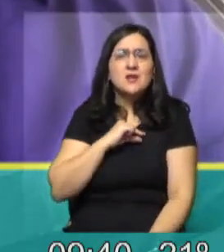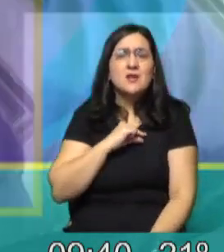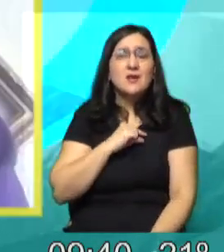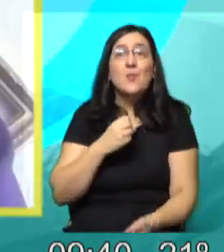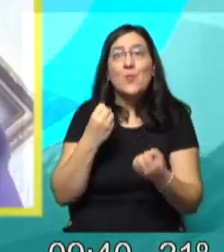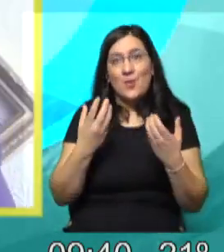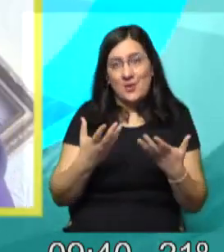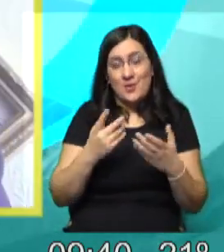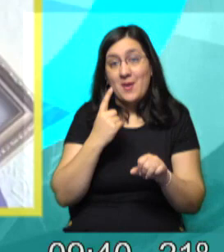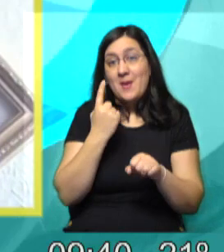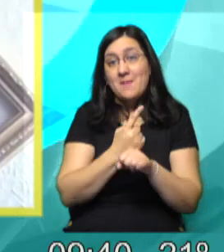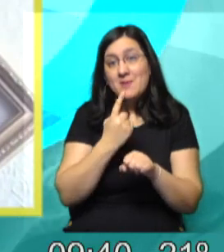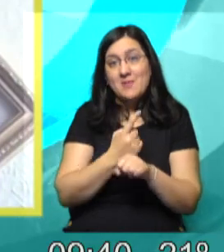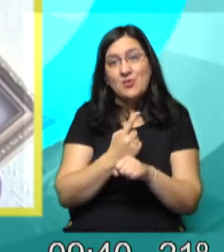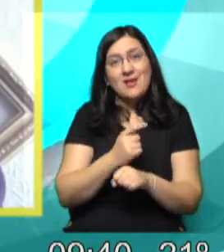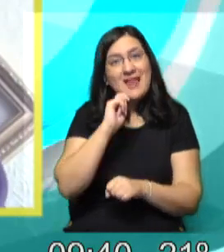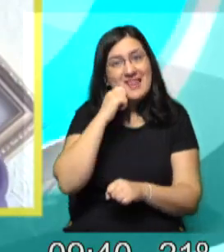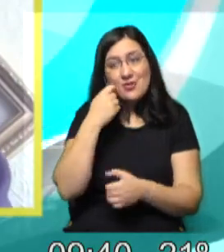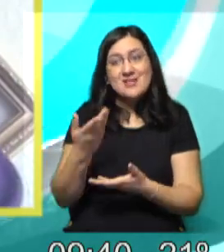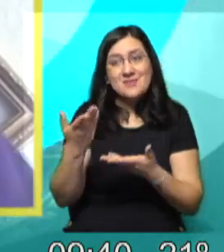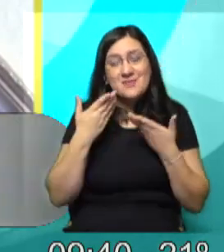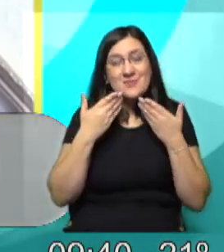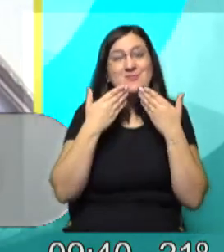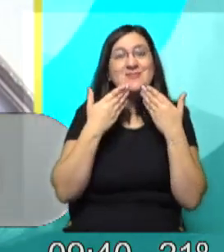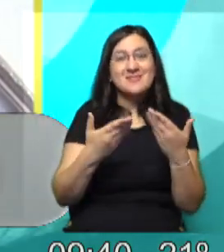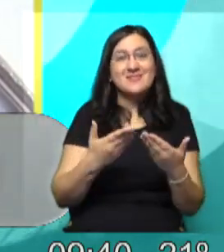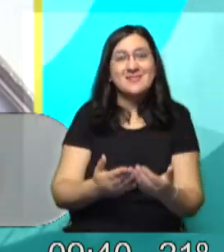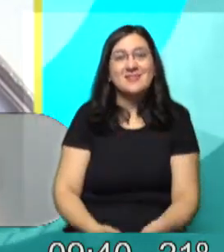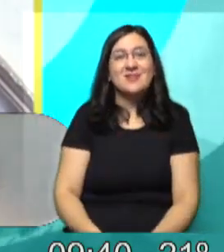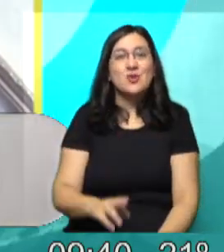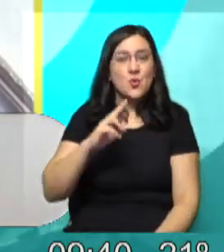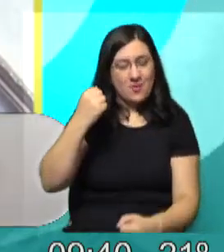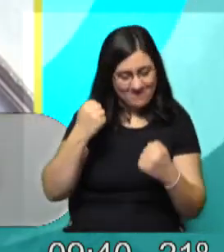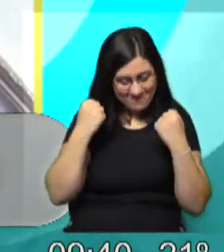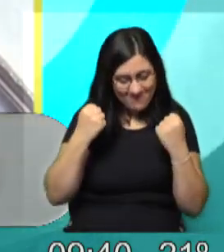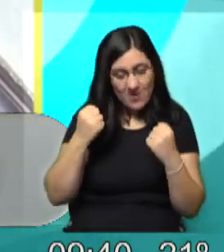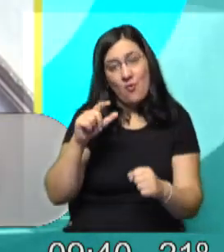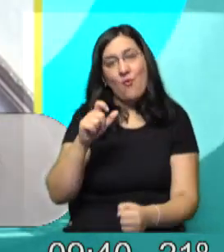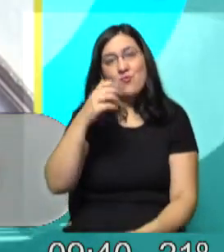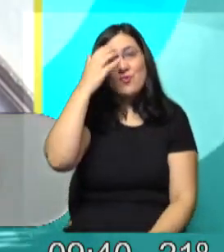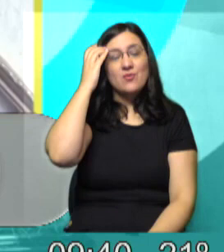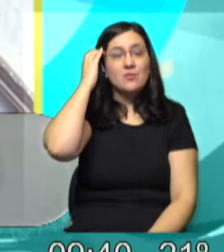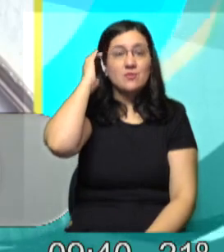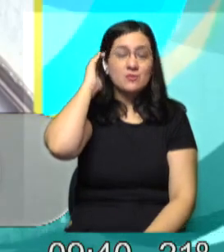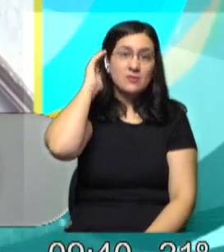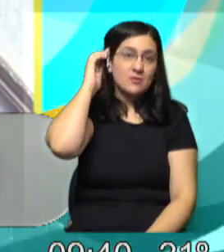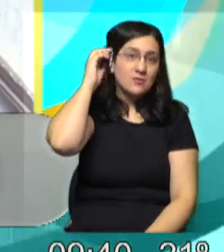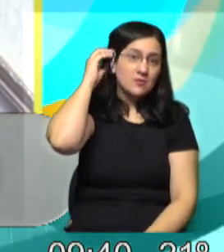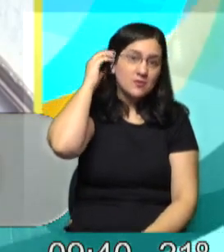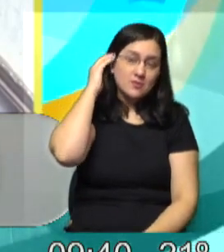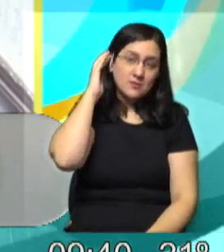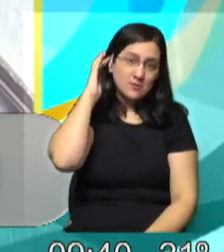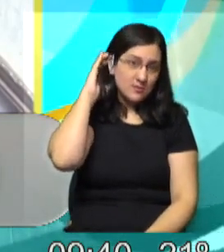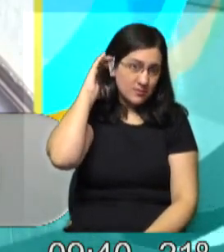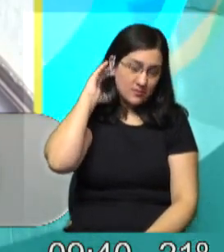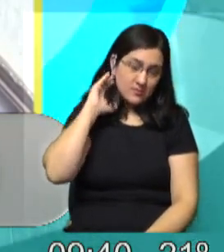Suiza primero que recibimiento muchas gracias la verdad que me sobrepasa y Uruguay no más Por supuesto que Uruguay no más mi llegada a Suiza no